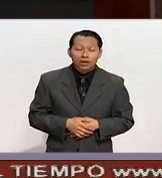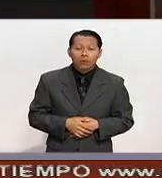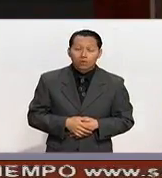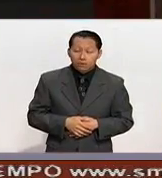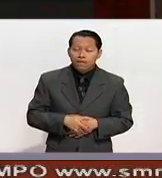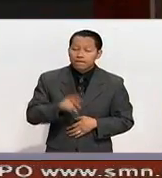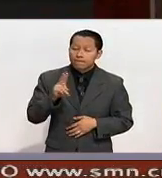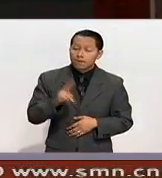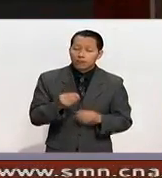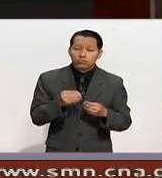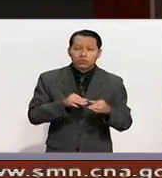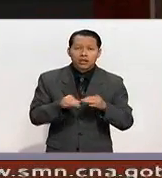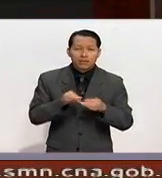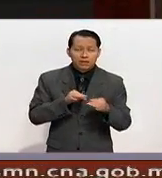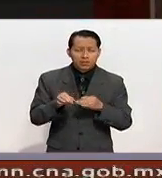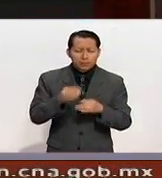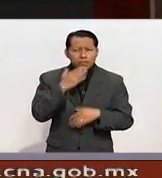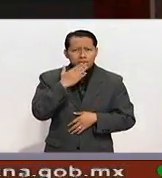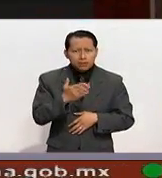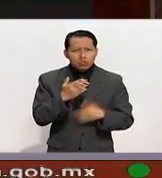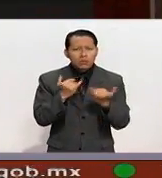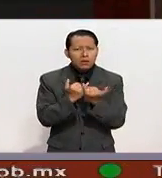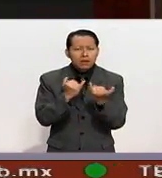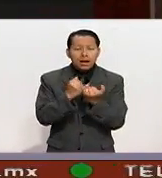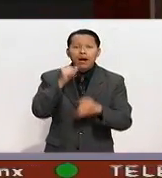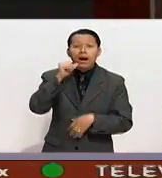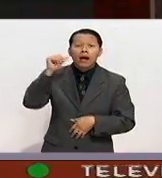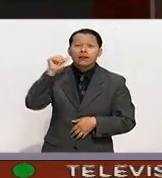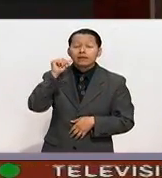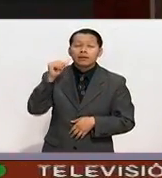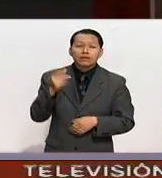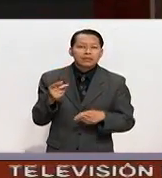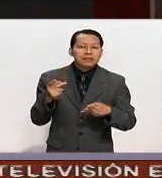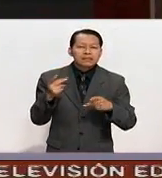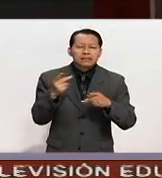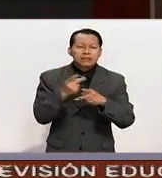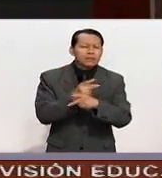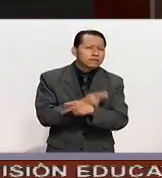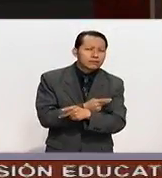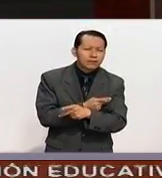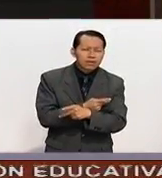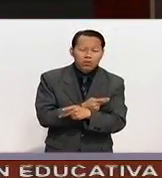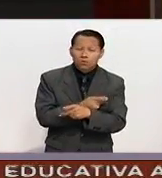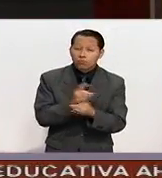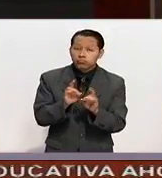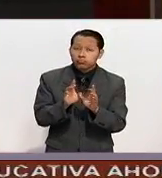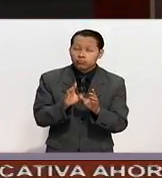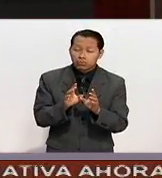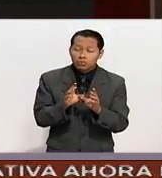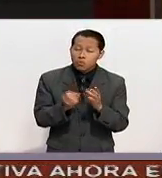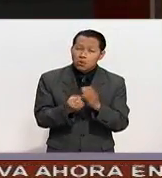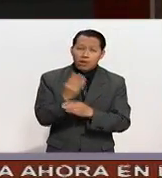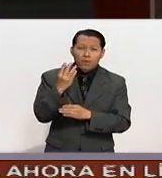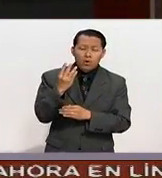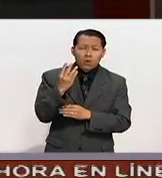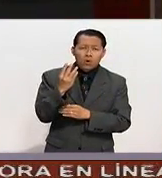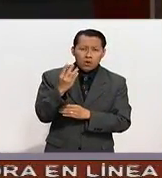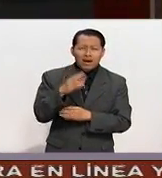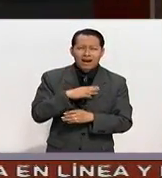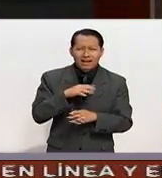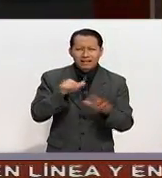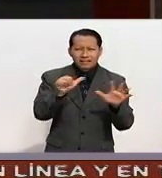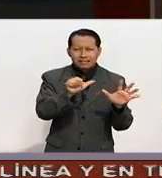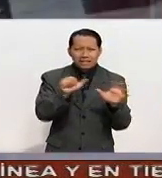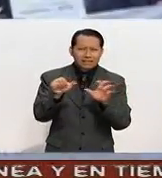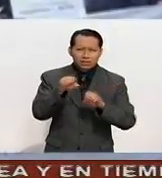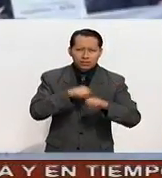jornada. Mientras tanto, ayer fíjese usted que se realizó un acto pues inédito. Más de 600